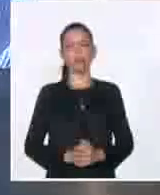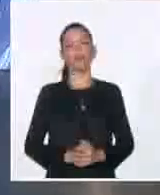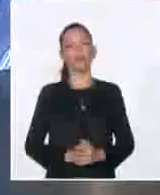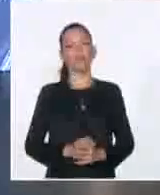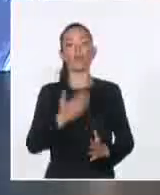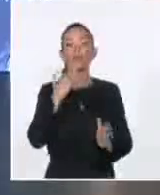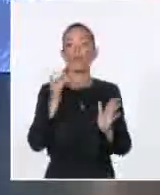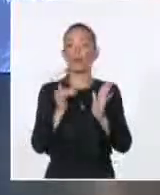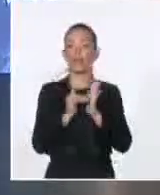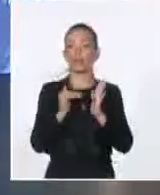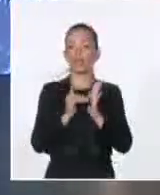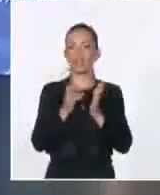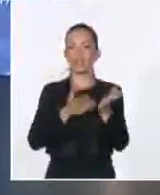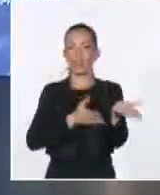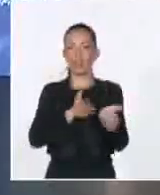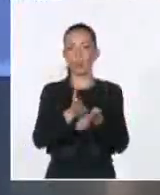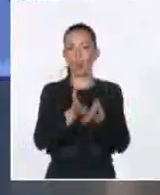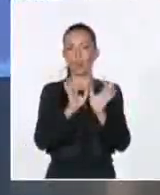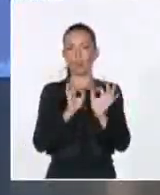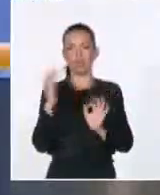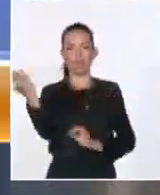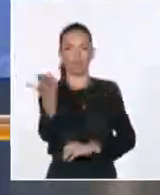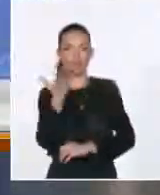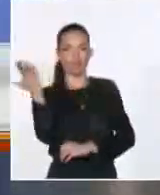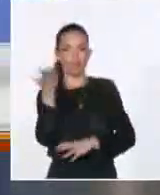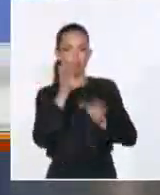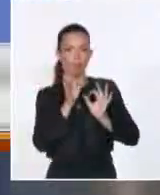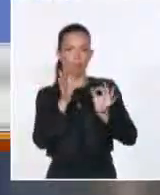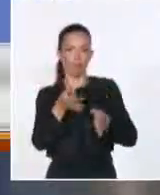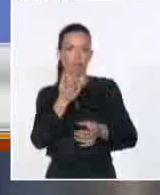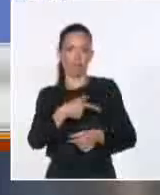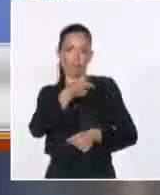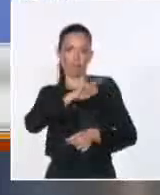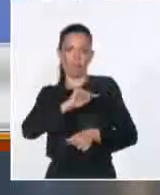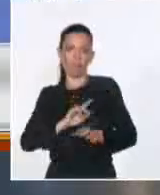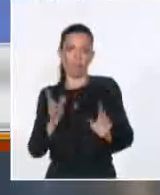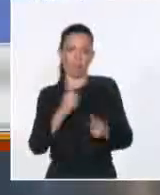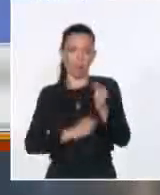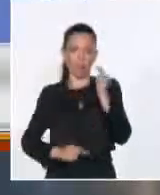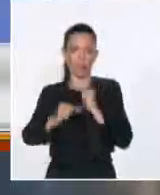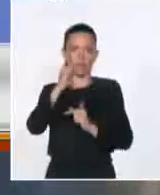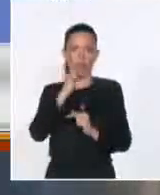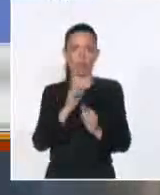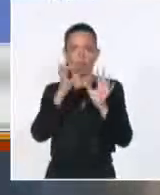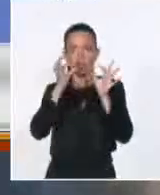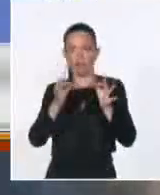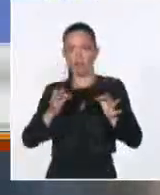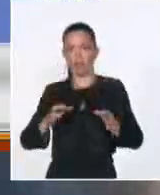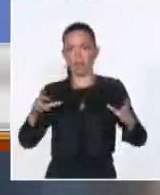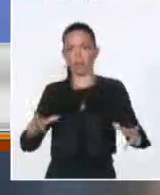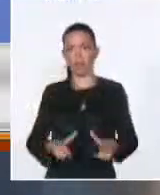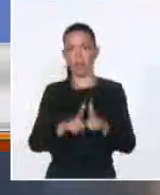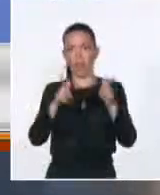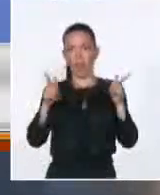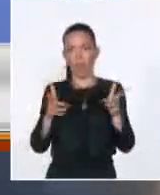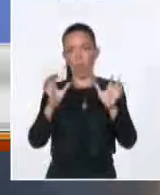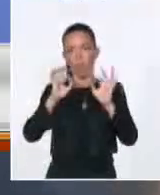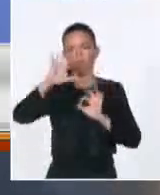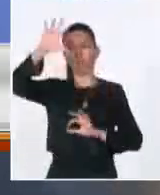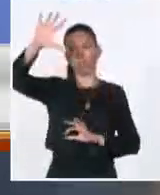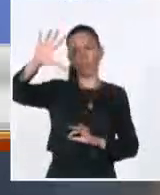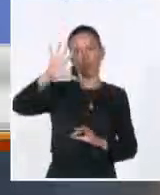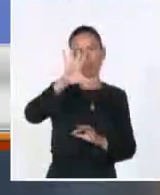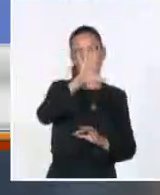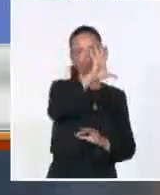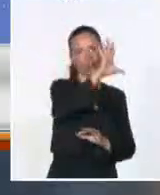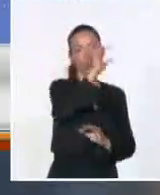Buenas tardes. ¿Se mantienen las condiciones de estabilidad atmosférica sobre toda nuestra área geográfica, respondiendo a la marcada influencia de las altas presiones